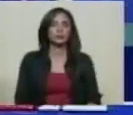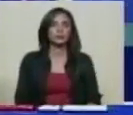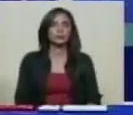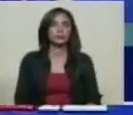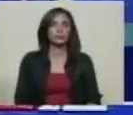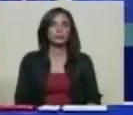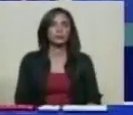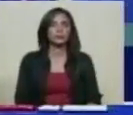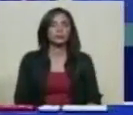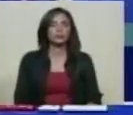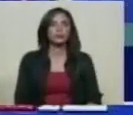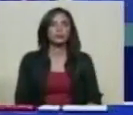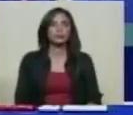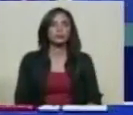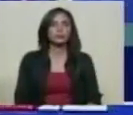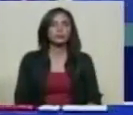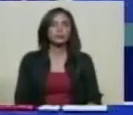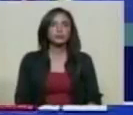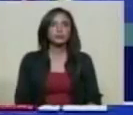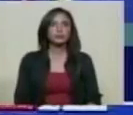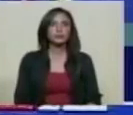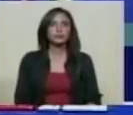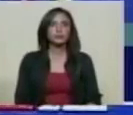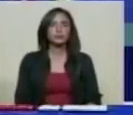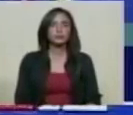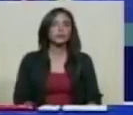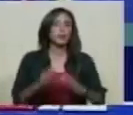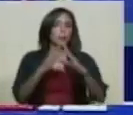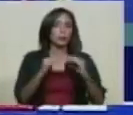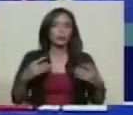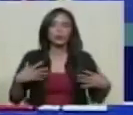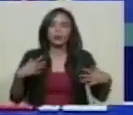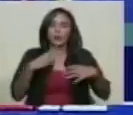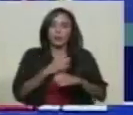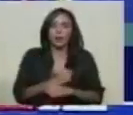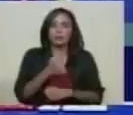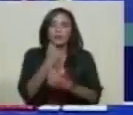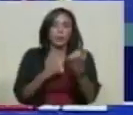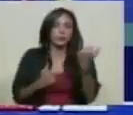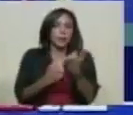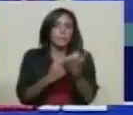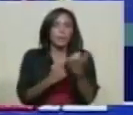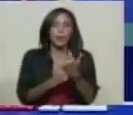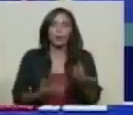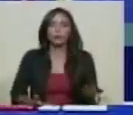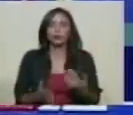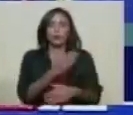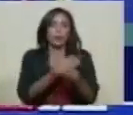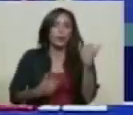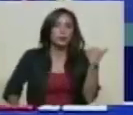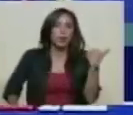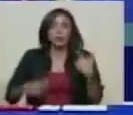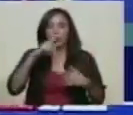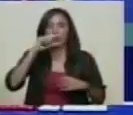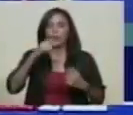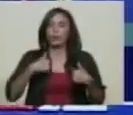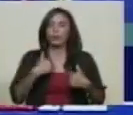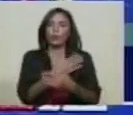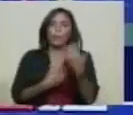Les agradezco ese voto de confianza del Congreso del Partido Socialista Unido de Venezuela y de la